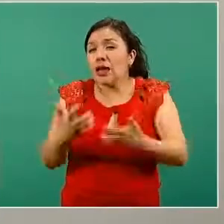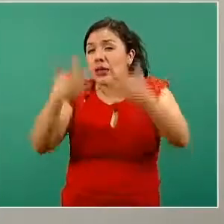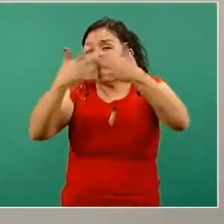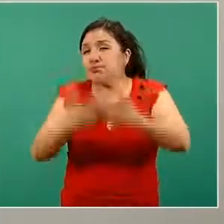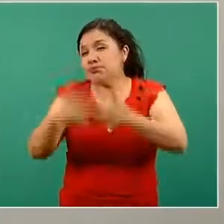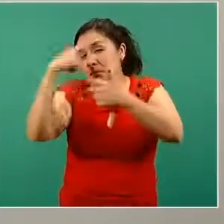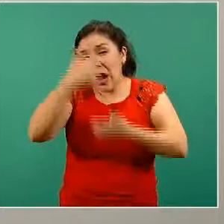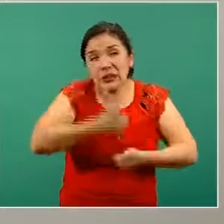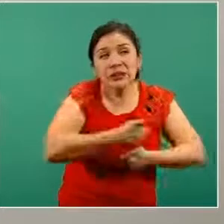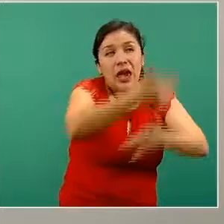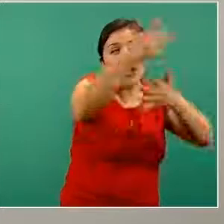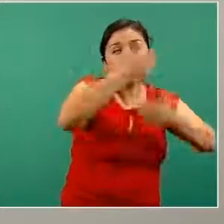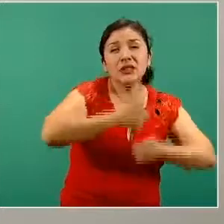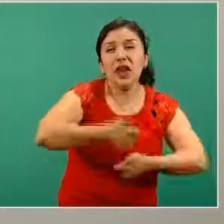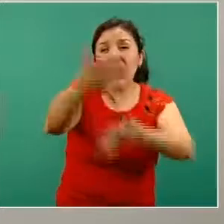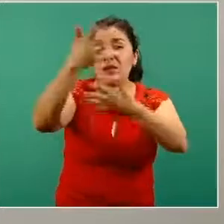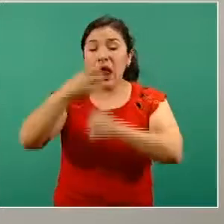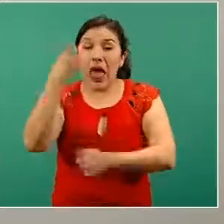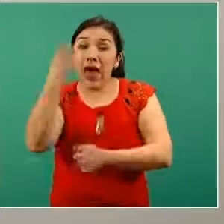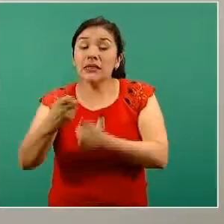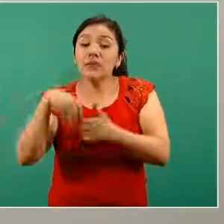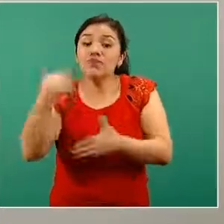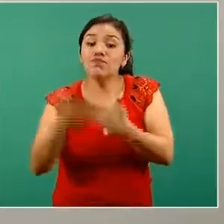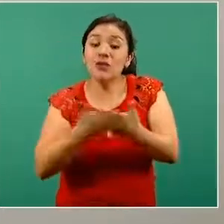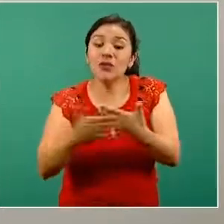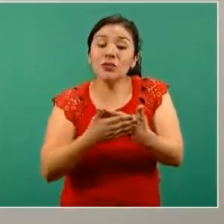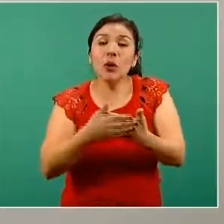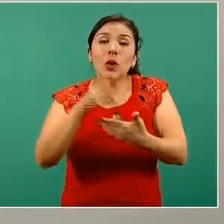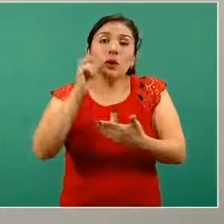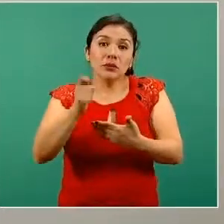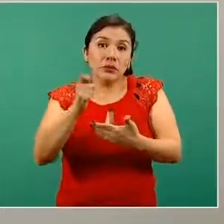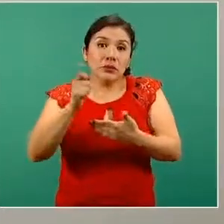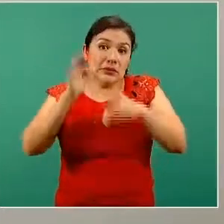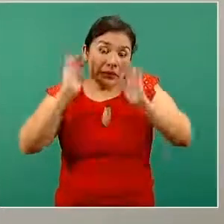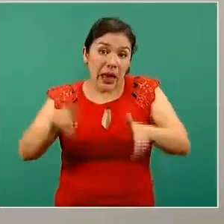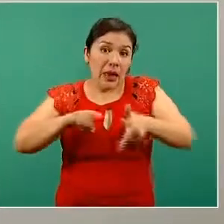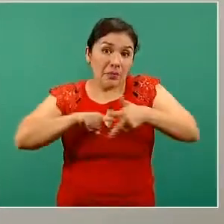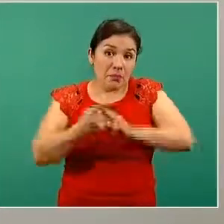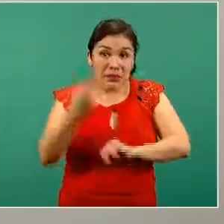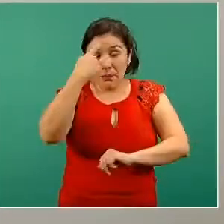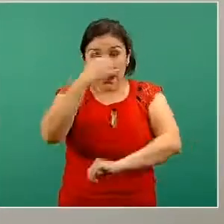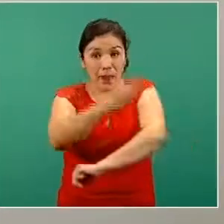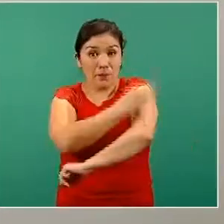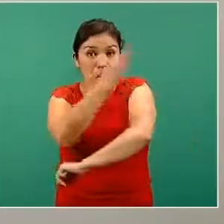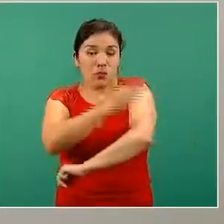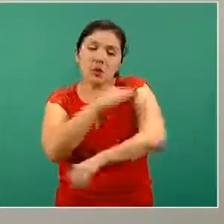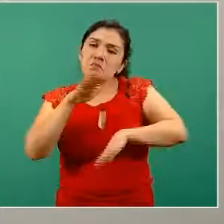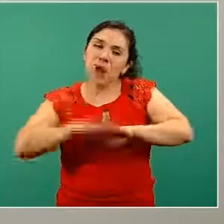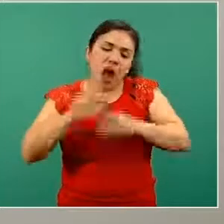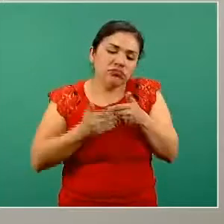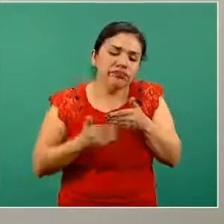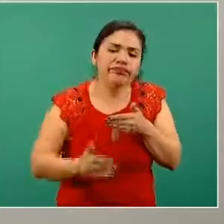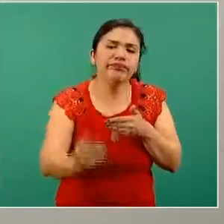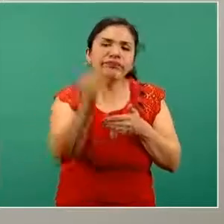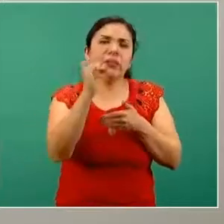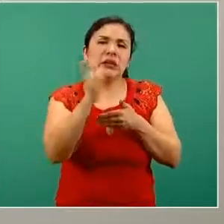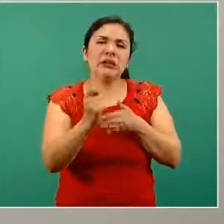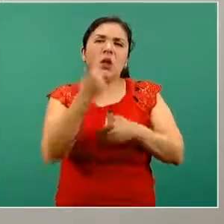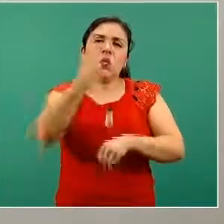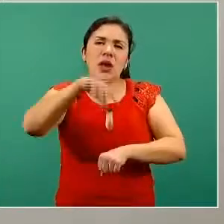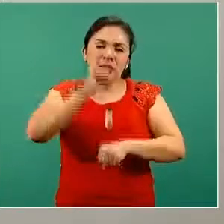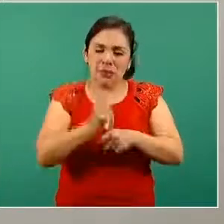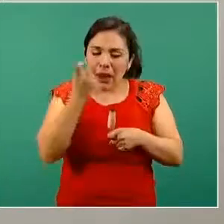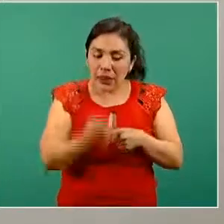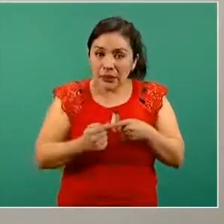de distribución y las podremos ver empezándose y avanzando su aplicación durante el transcurso de toda